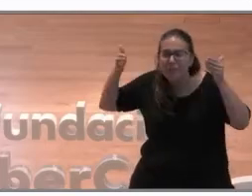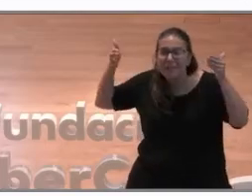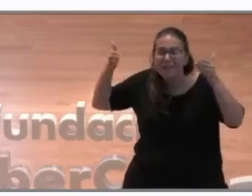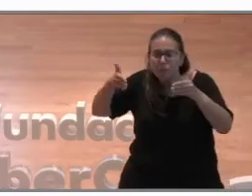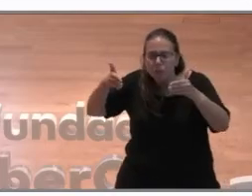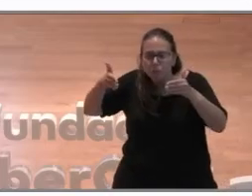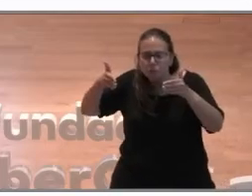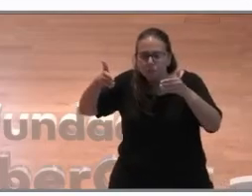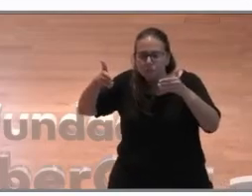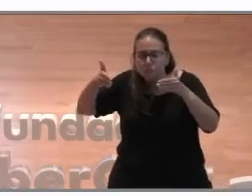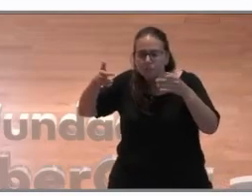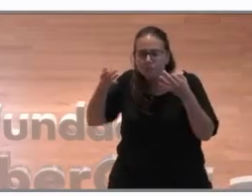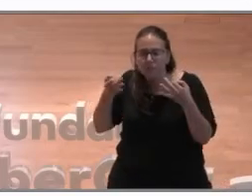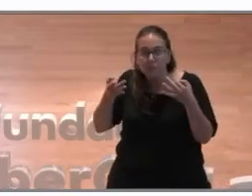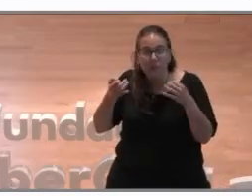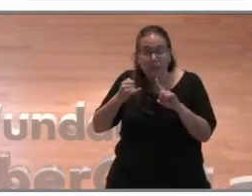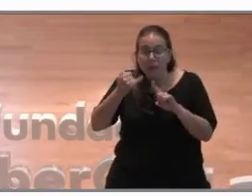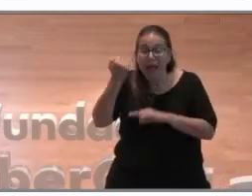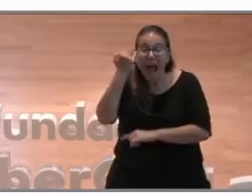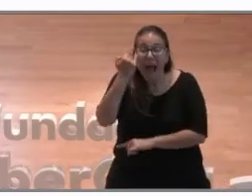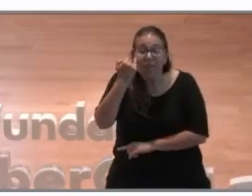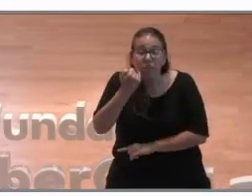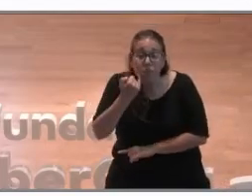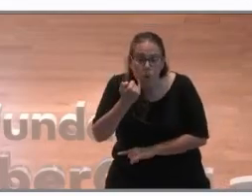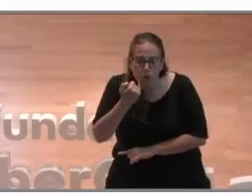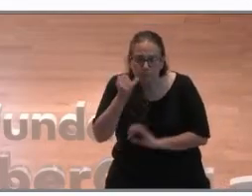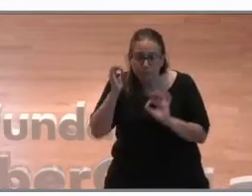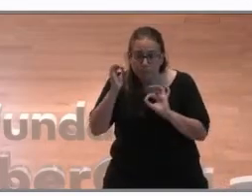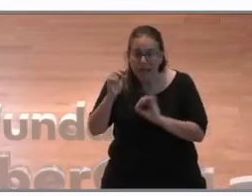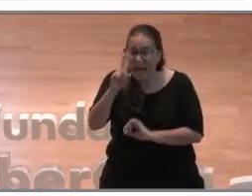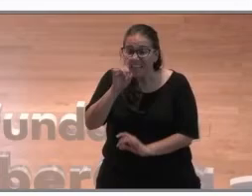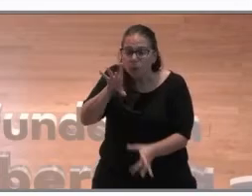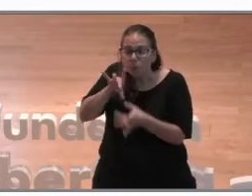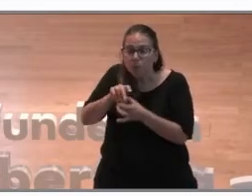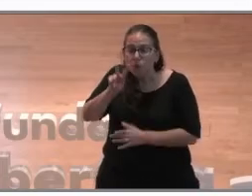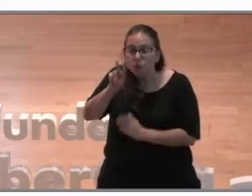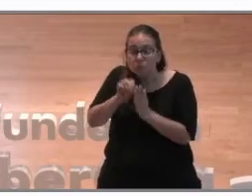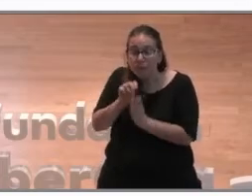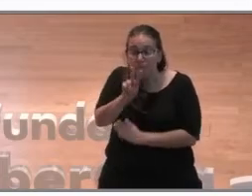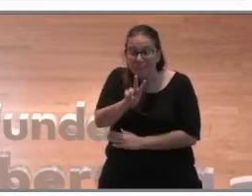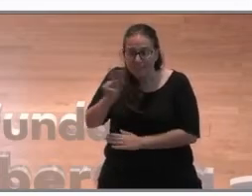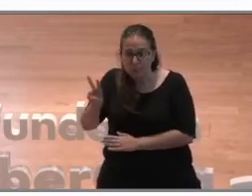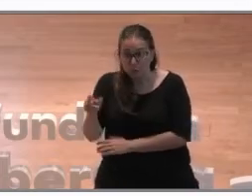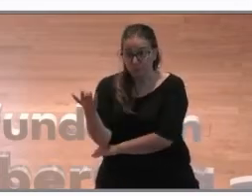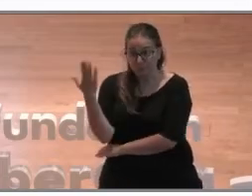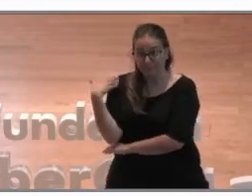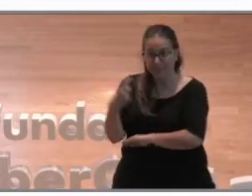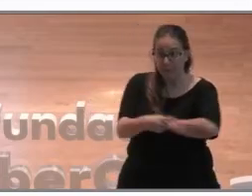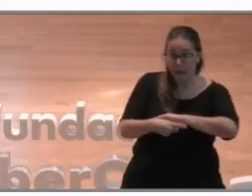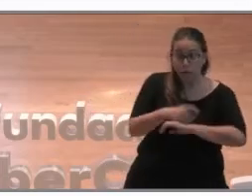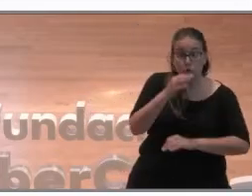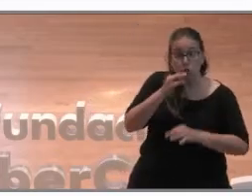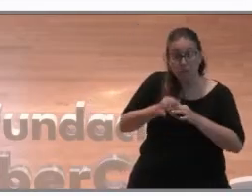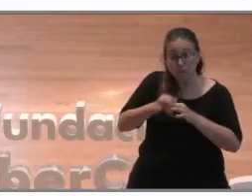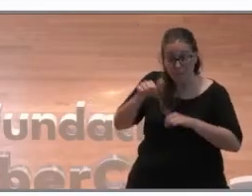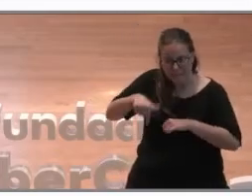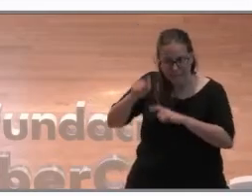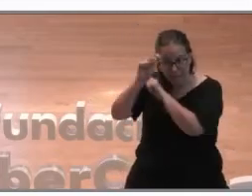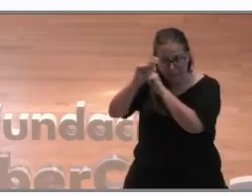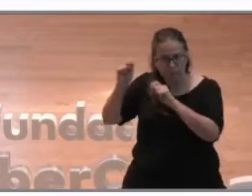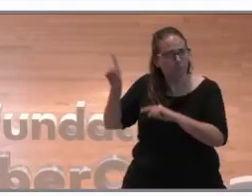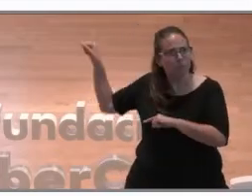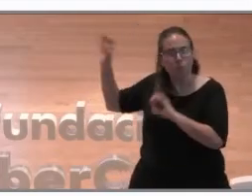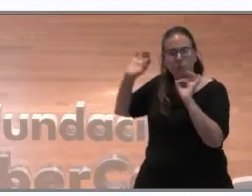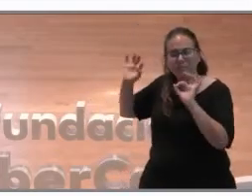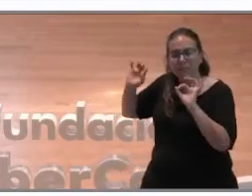en el azul. El azul es el 2022. Antes, en agosto y septiembre, en Zaragoza, estos son de todos los